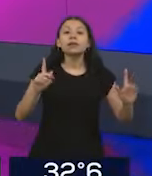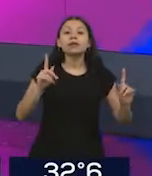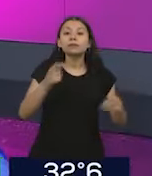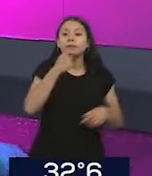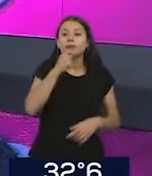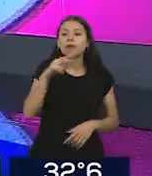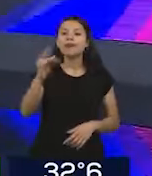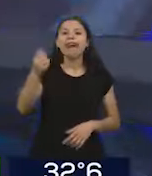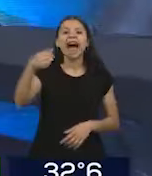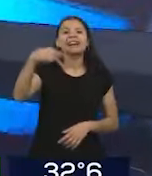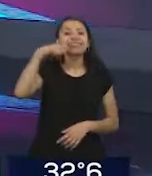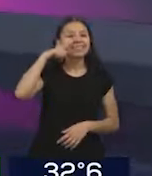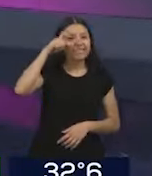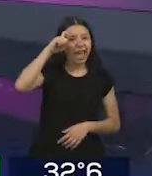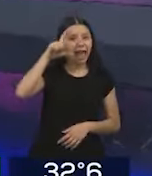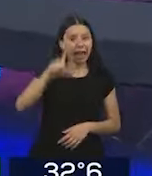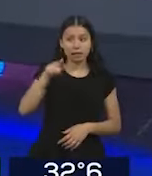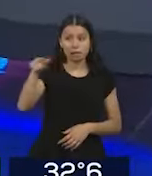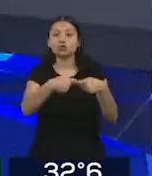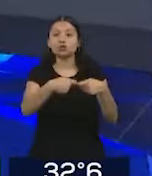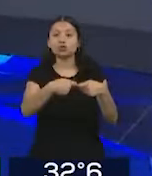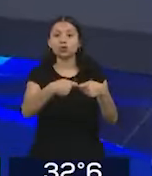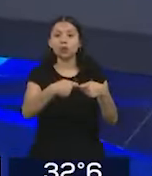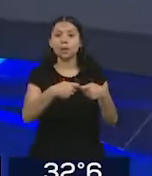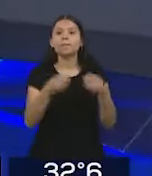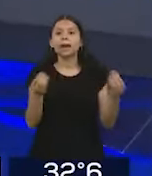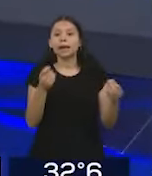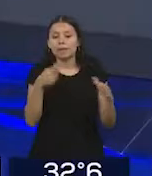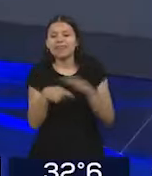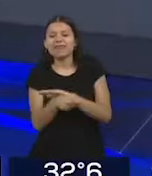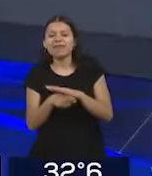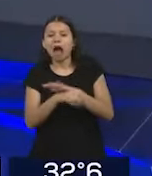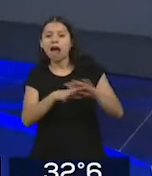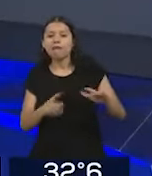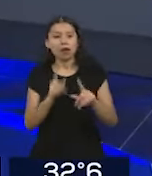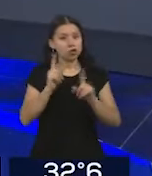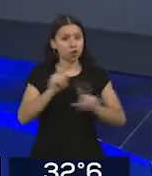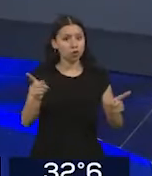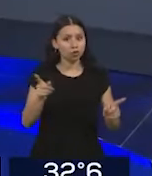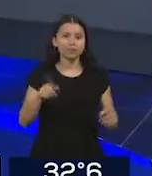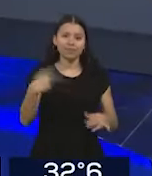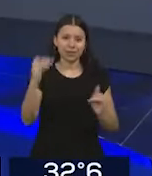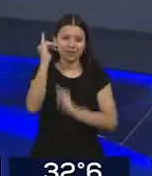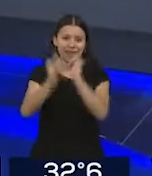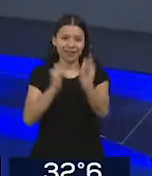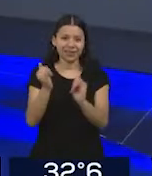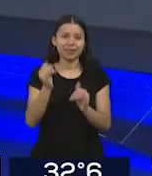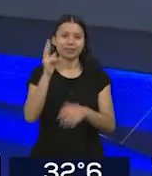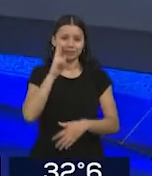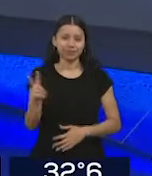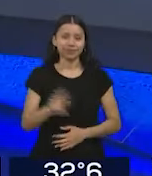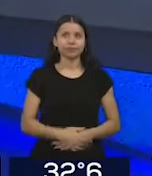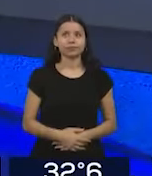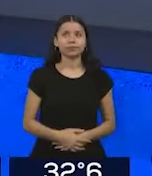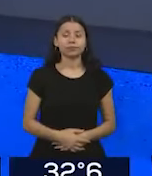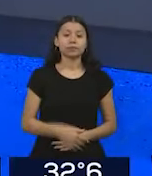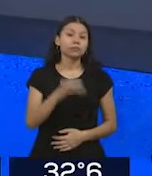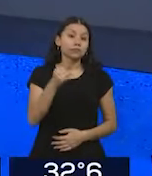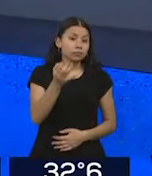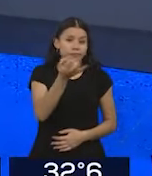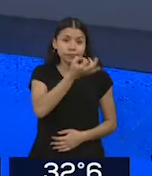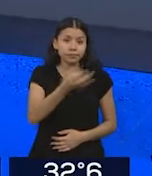darles alguna indicación. Ya vas a enterarte de qué se trata. Así es, Fer, porque sabes qué está pasando, que bueno, a la